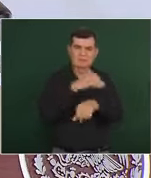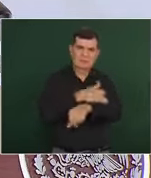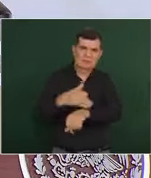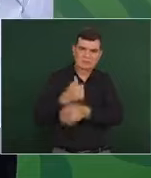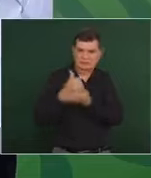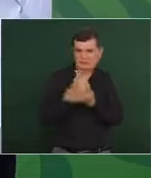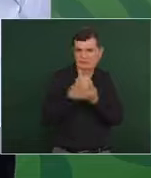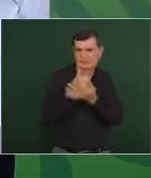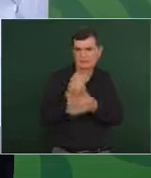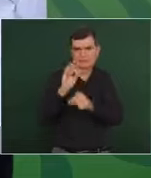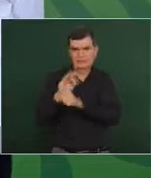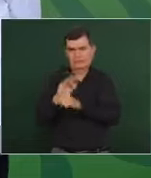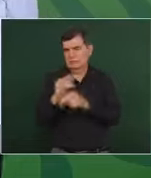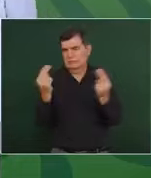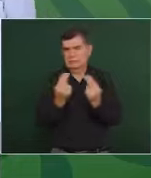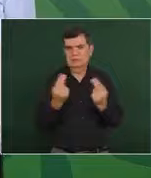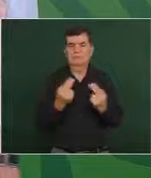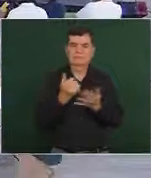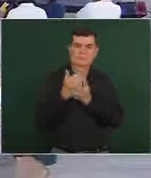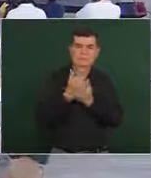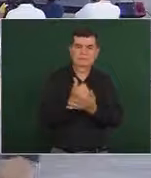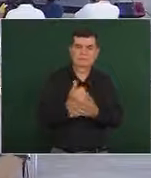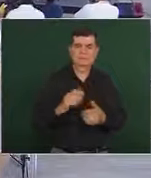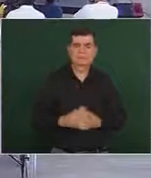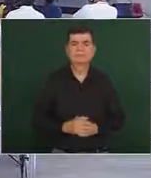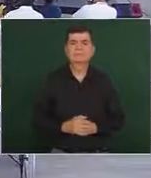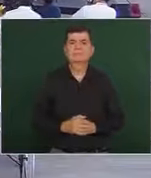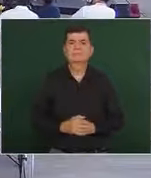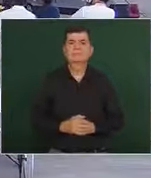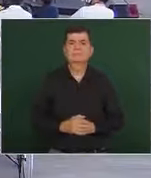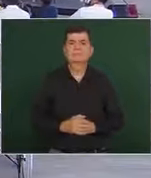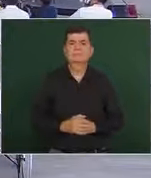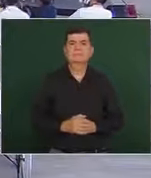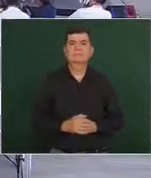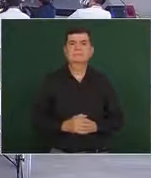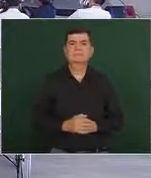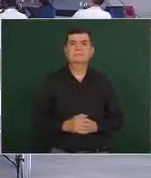apoyarlos en todo lo que requieran. Eso sería.